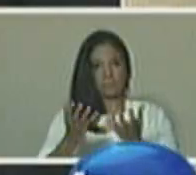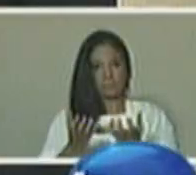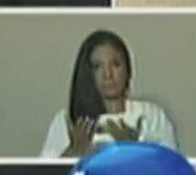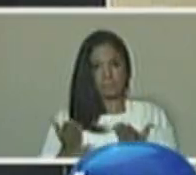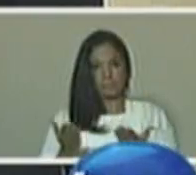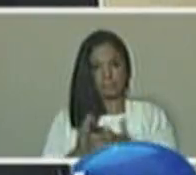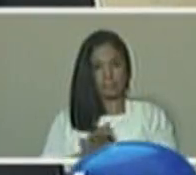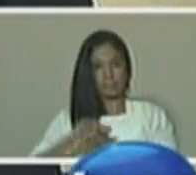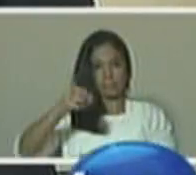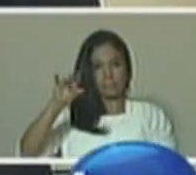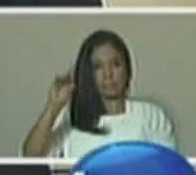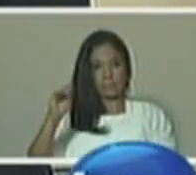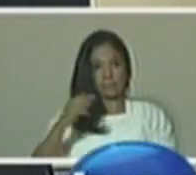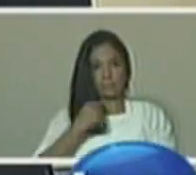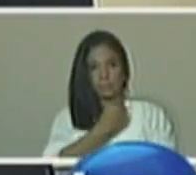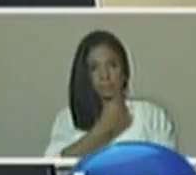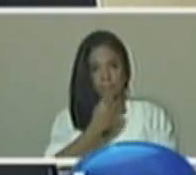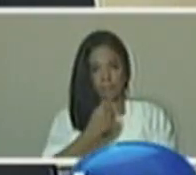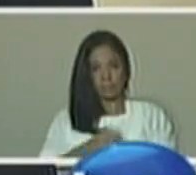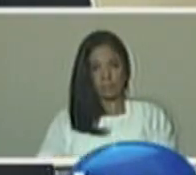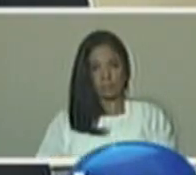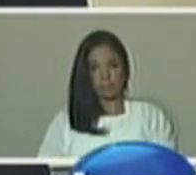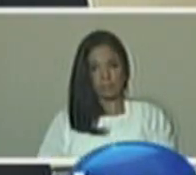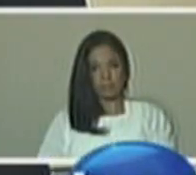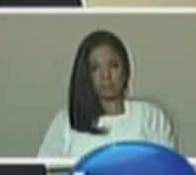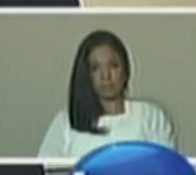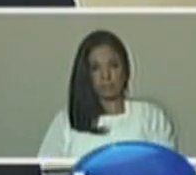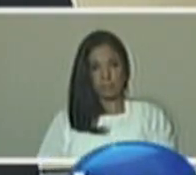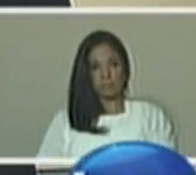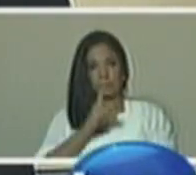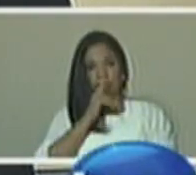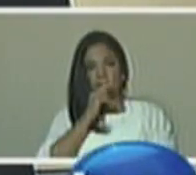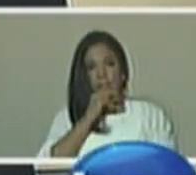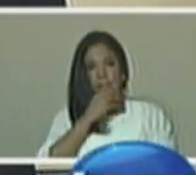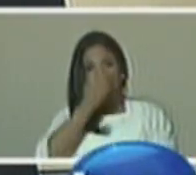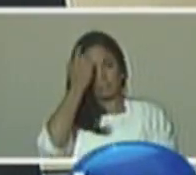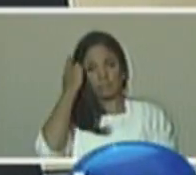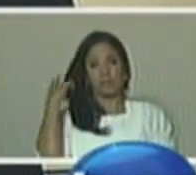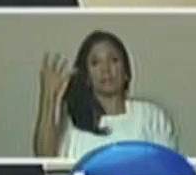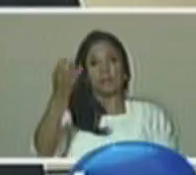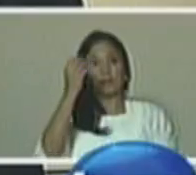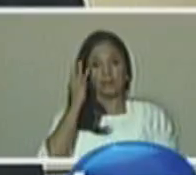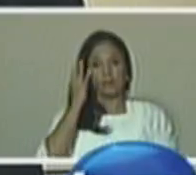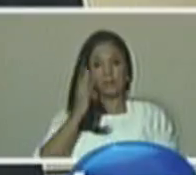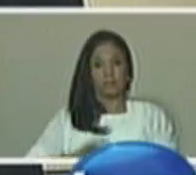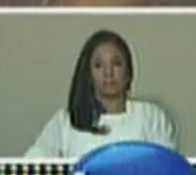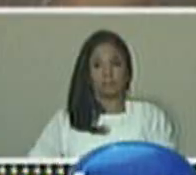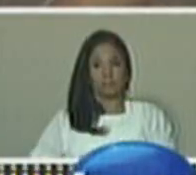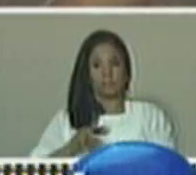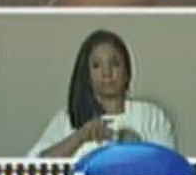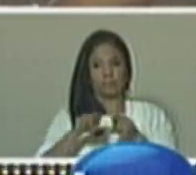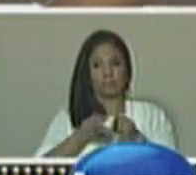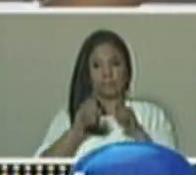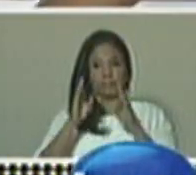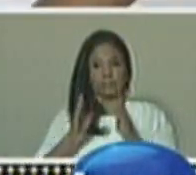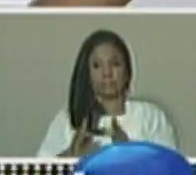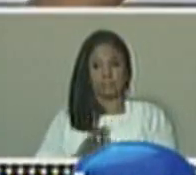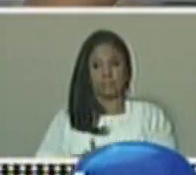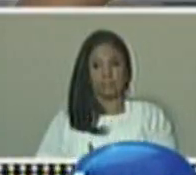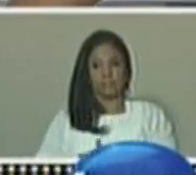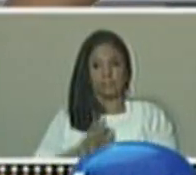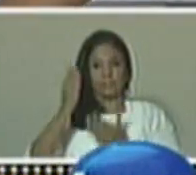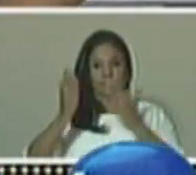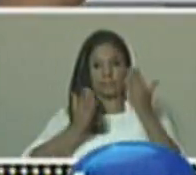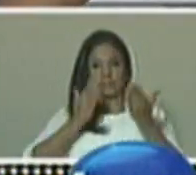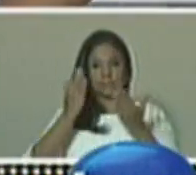Queremos que Juan David nos diga, por una vez y todas, quién es la ganadora del concurso de